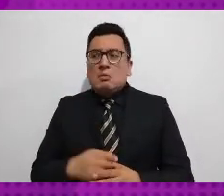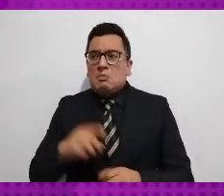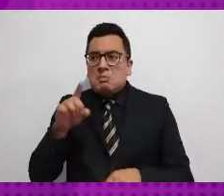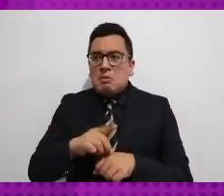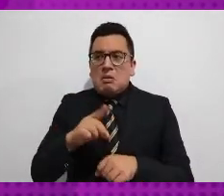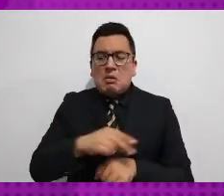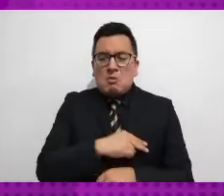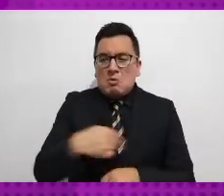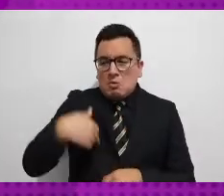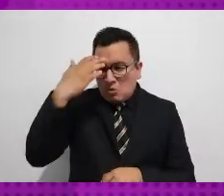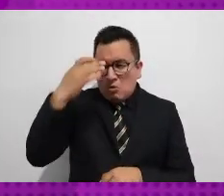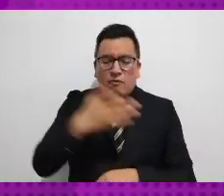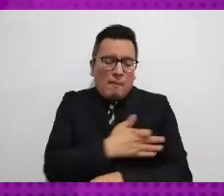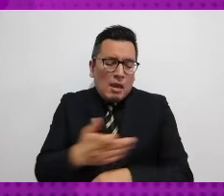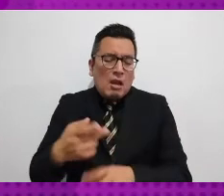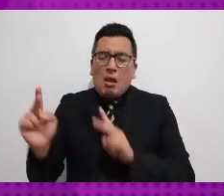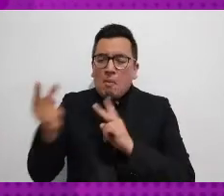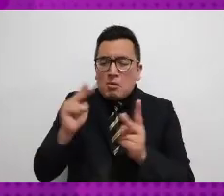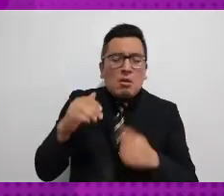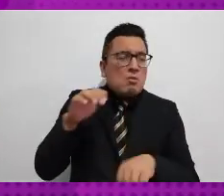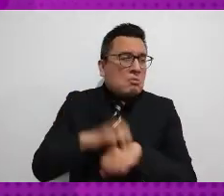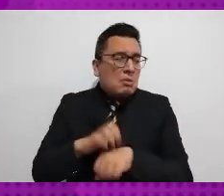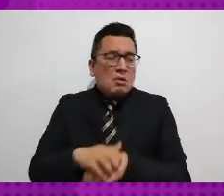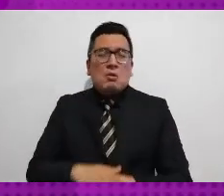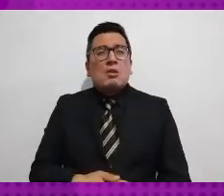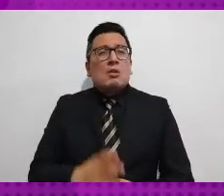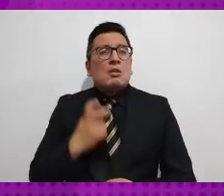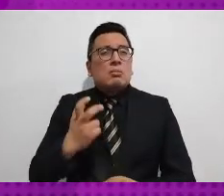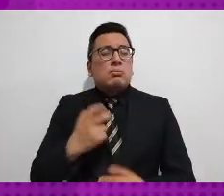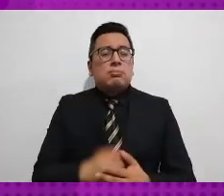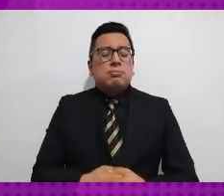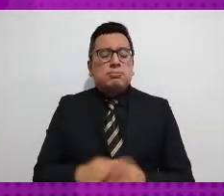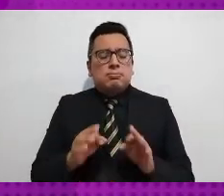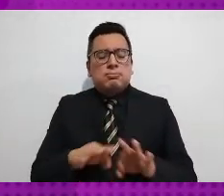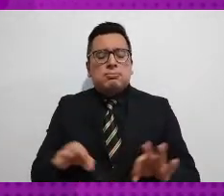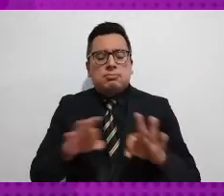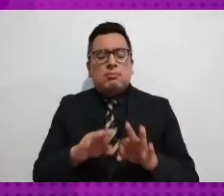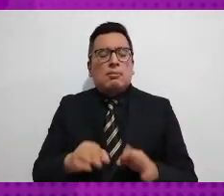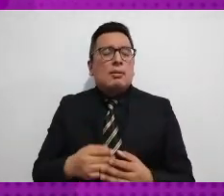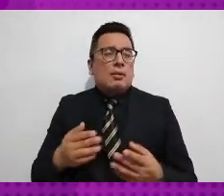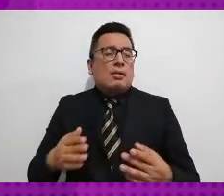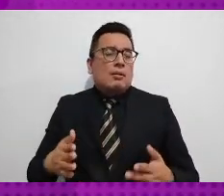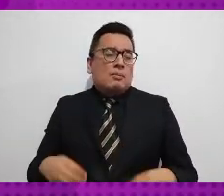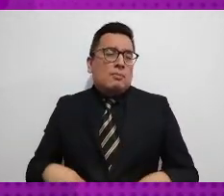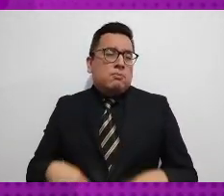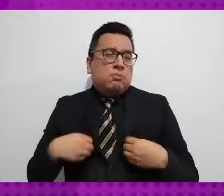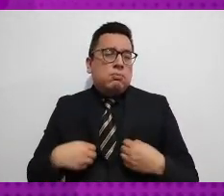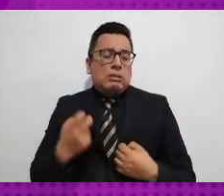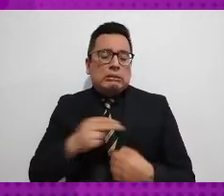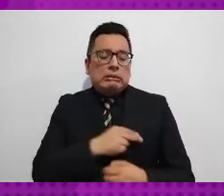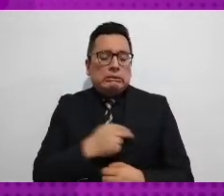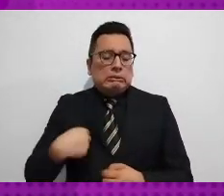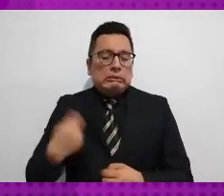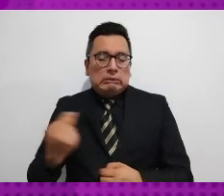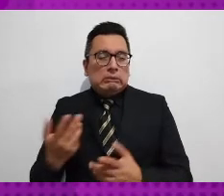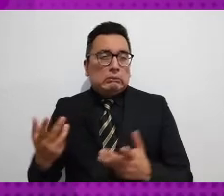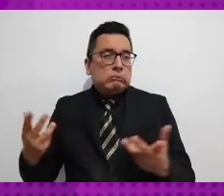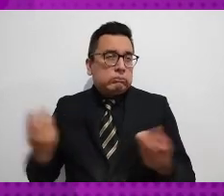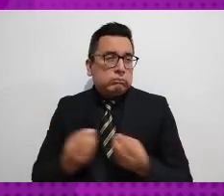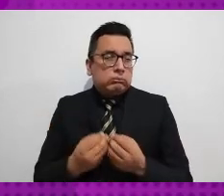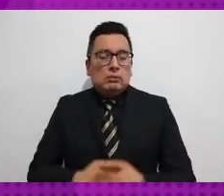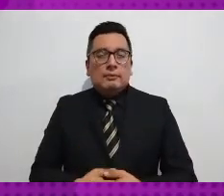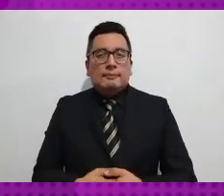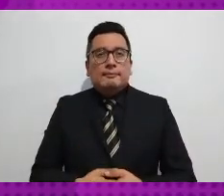familiares, que son vecinos, que son amigos y que, bueno, forman parte importante de nuestra vida y que pues hay que integrar a las personas y